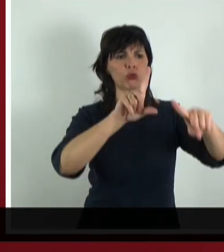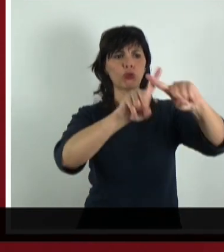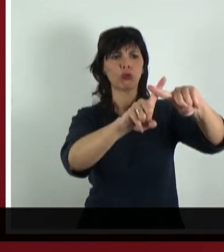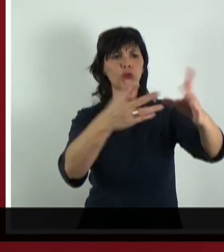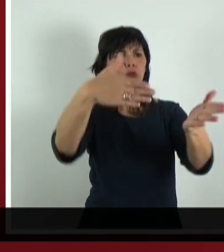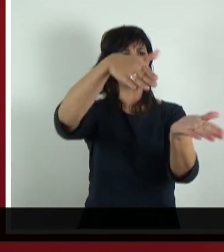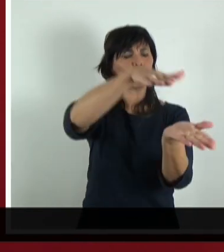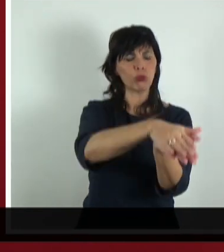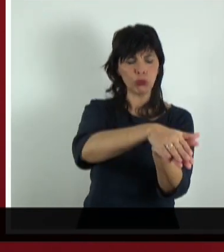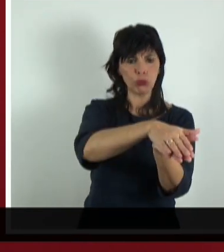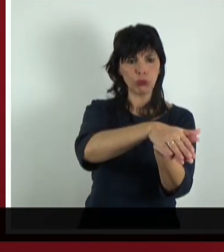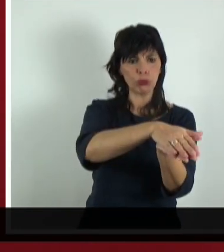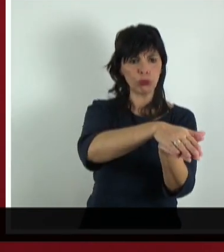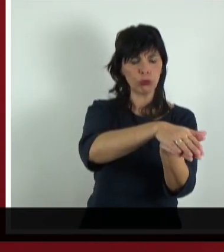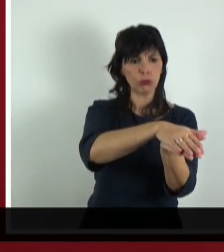Crucificado